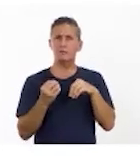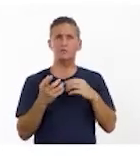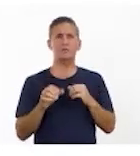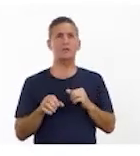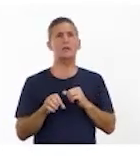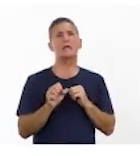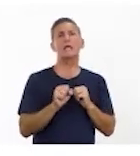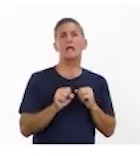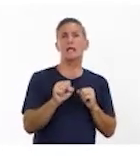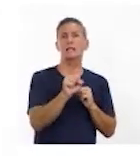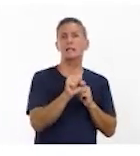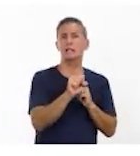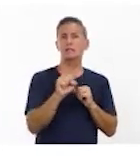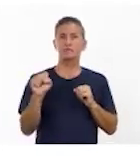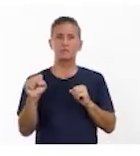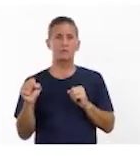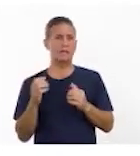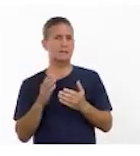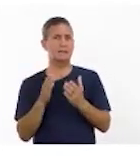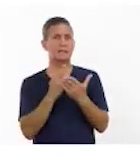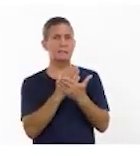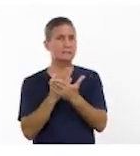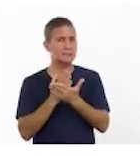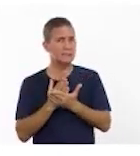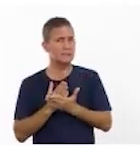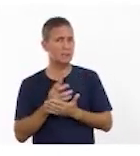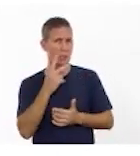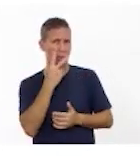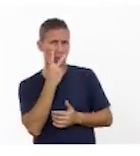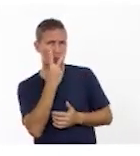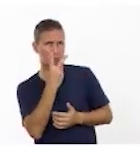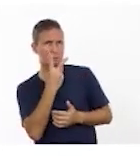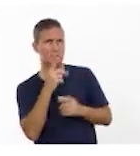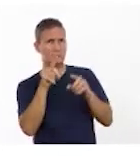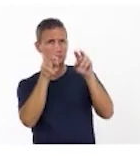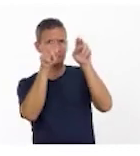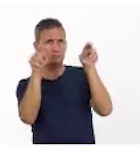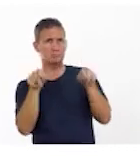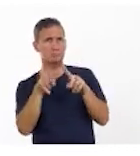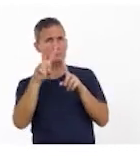sustancias estudiadas. Lo pueden ver ahí bien en pantalla.